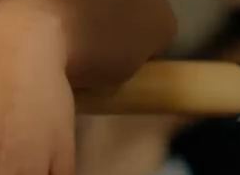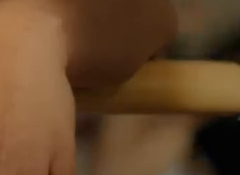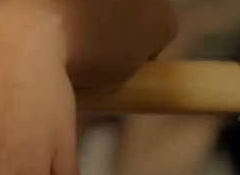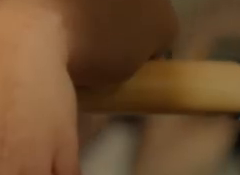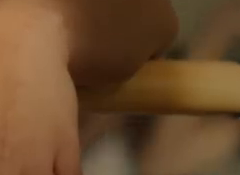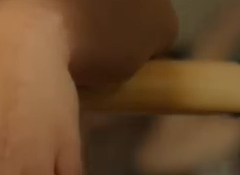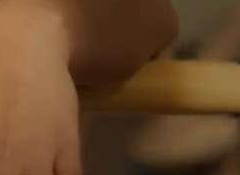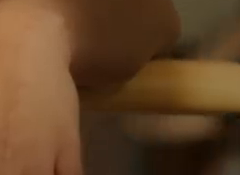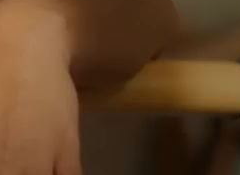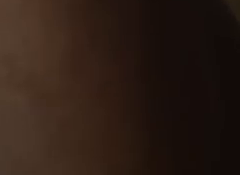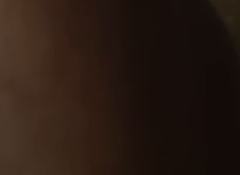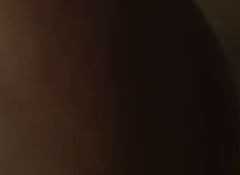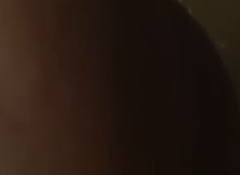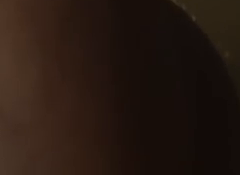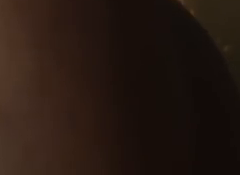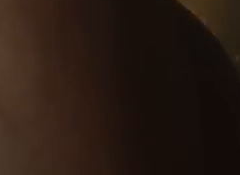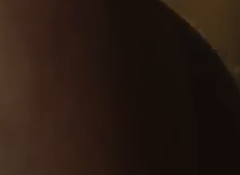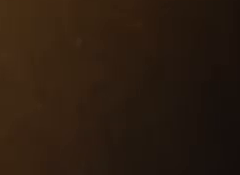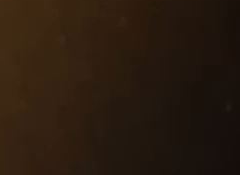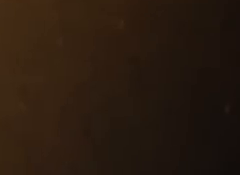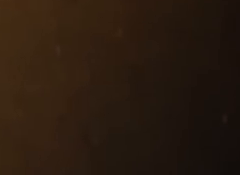Que hasta acá llegamos.